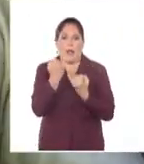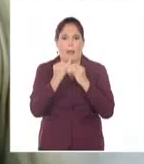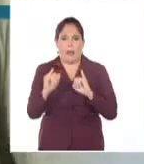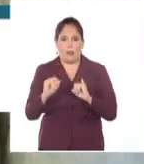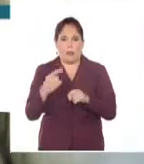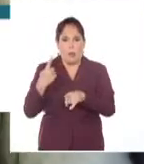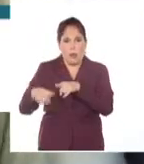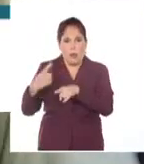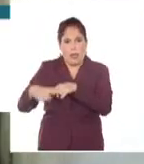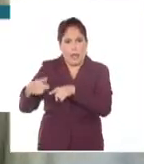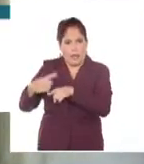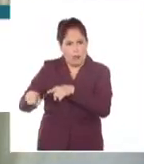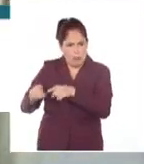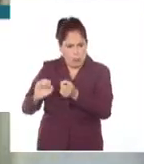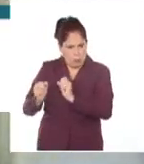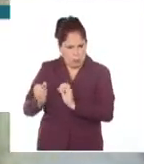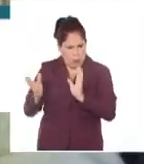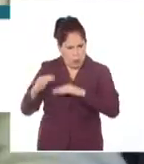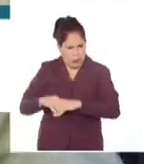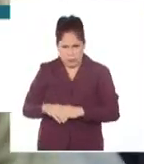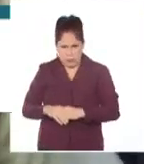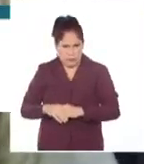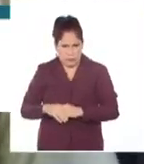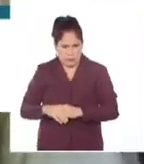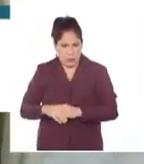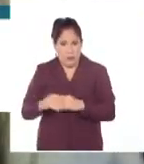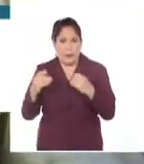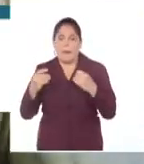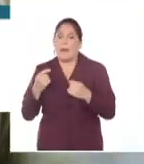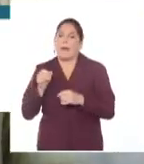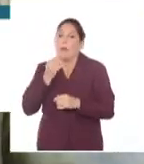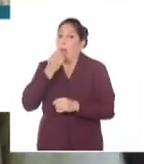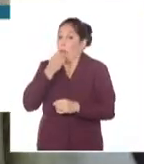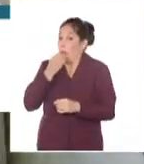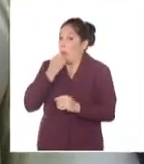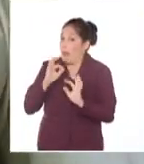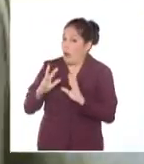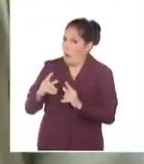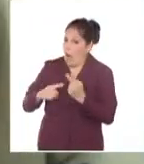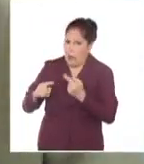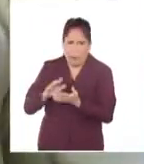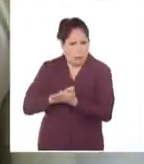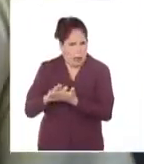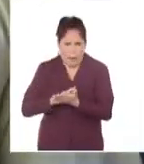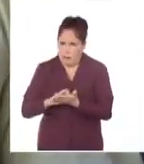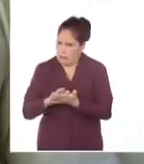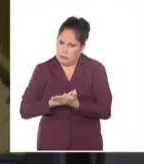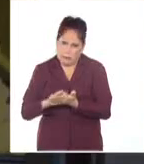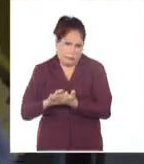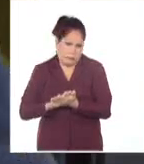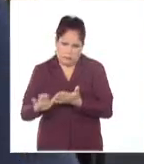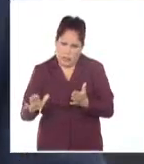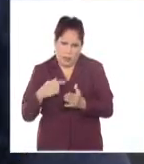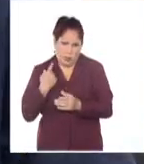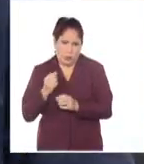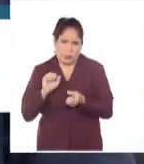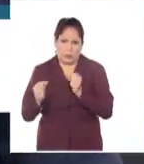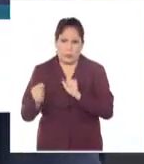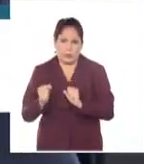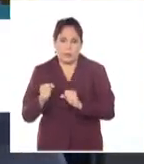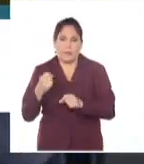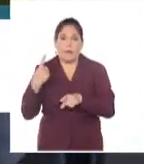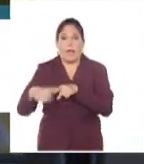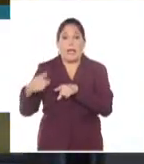recurso fuera de control ni en manos de personas ajenas a quien debe realizar el trabajo. El recurso no se puede